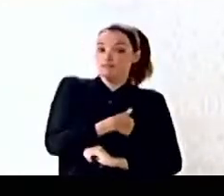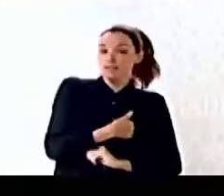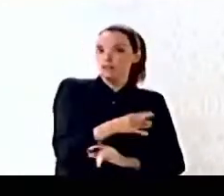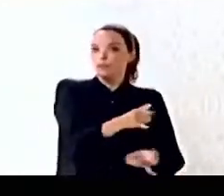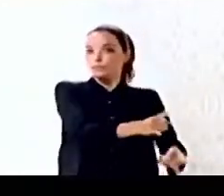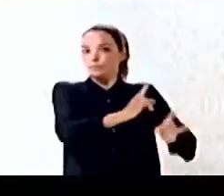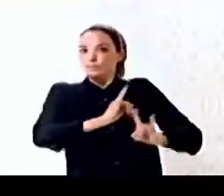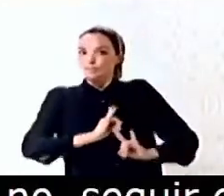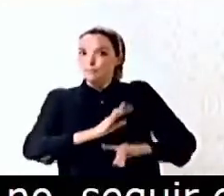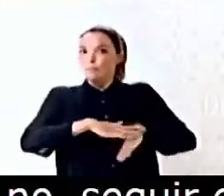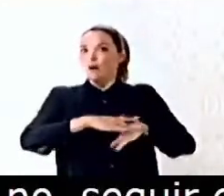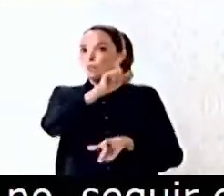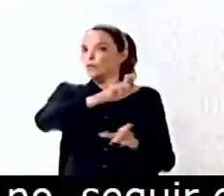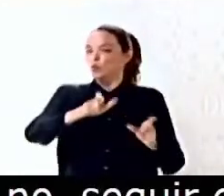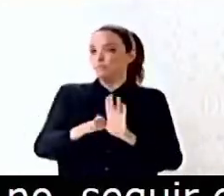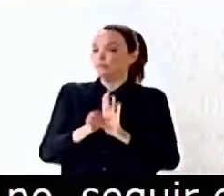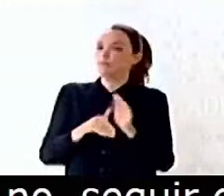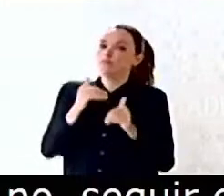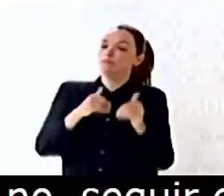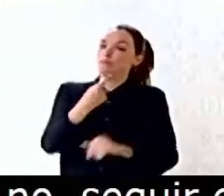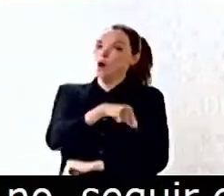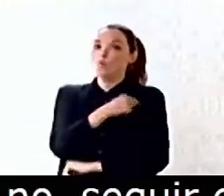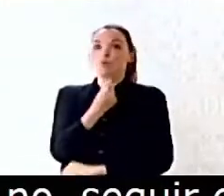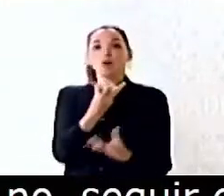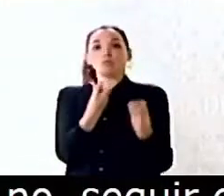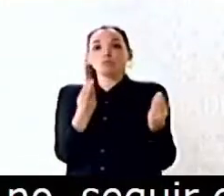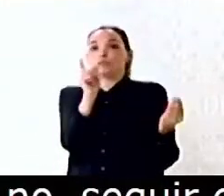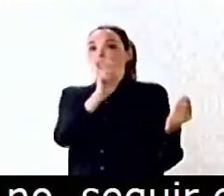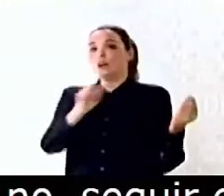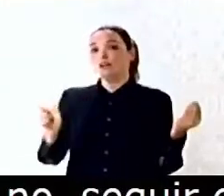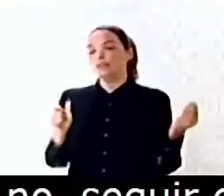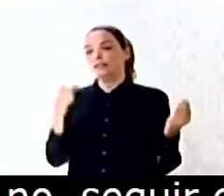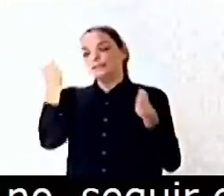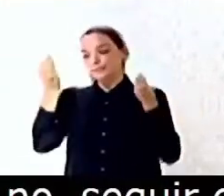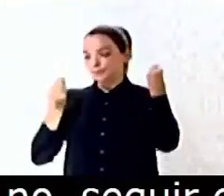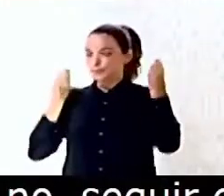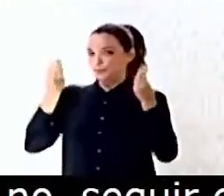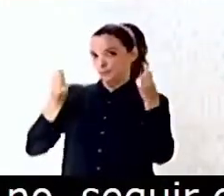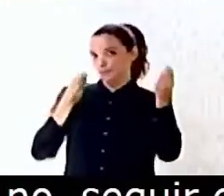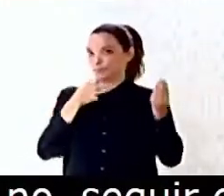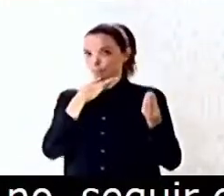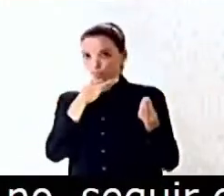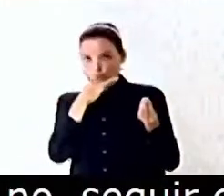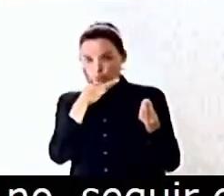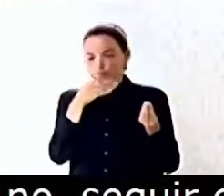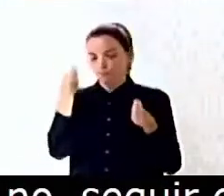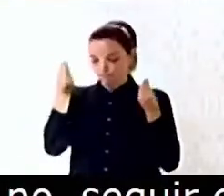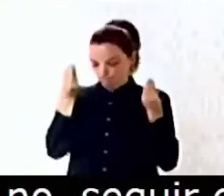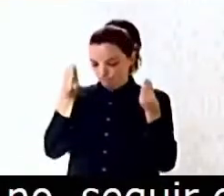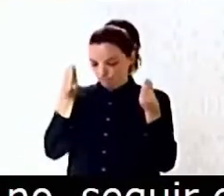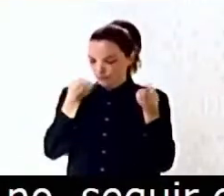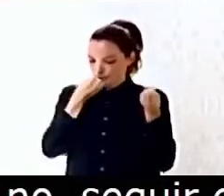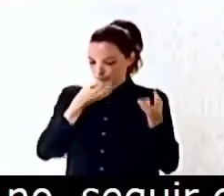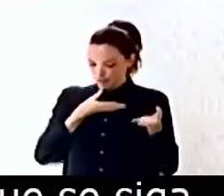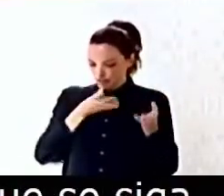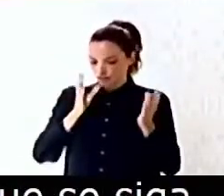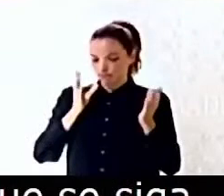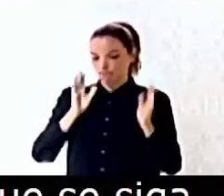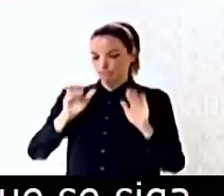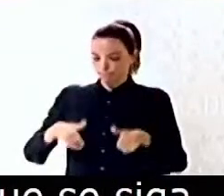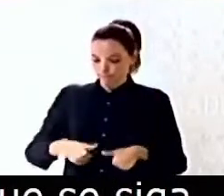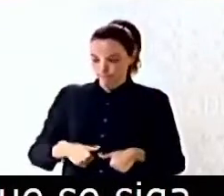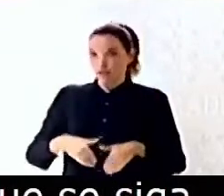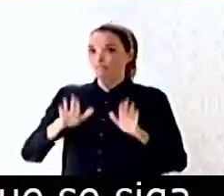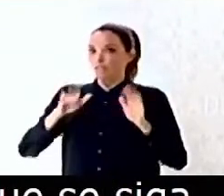para que se siga vacunando. Hay mucha gente que se lo está pensando, que recapacita, que piensa, que